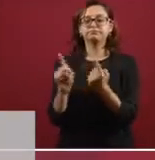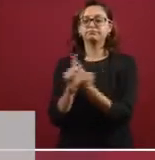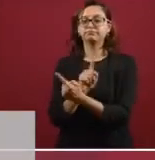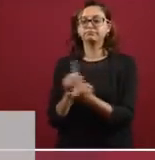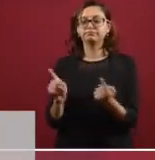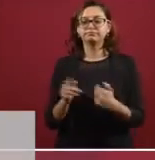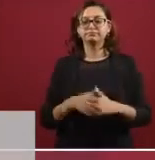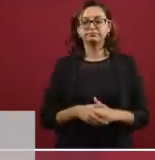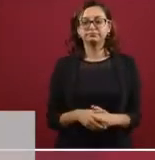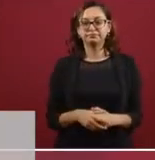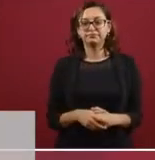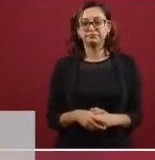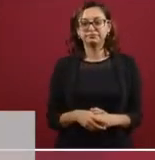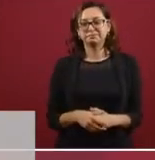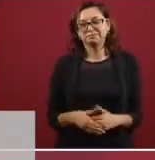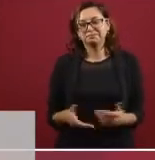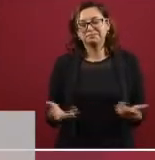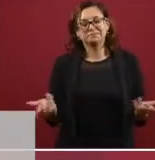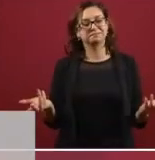bancos tradicionales.